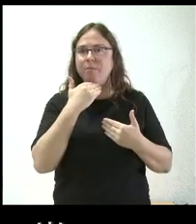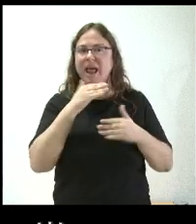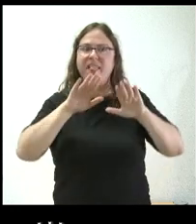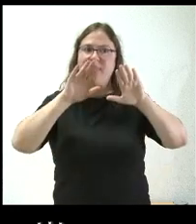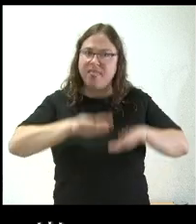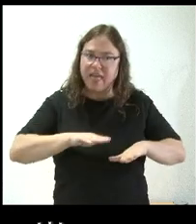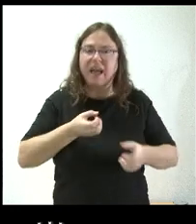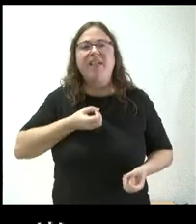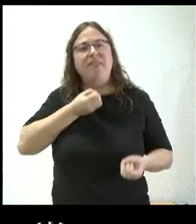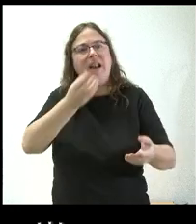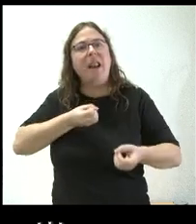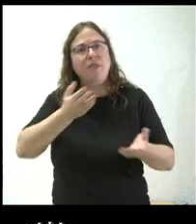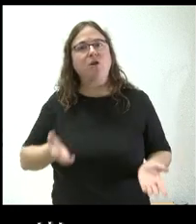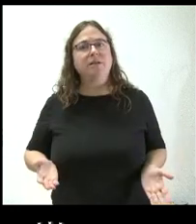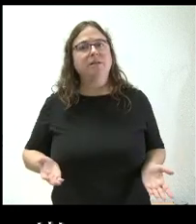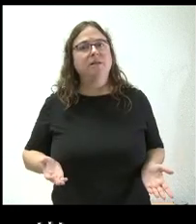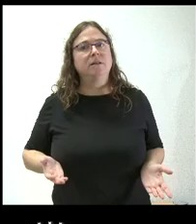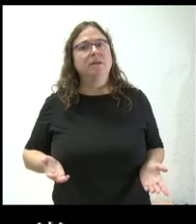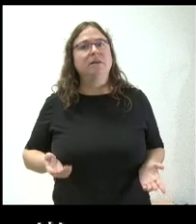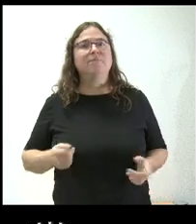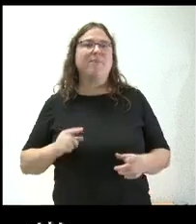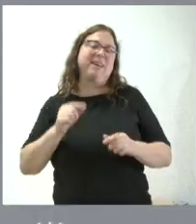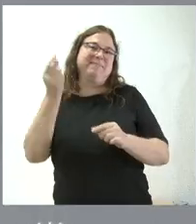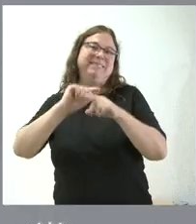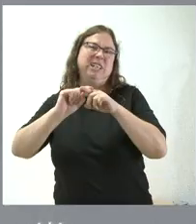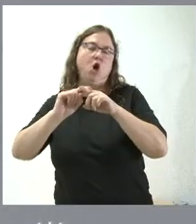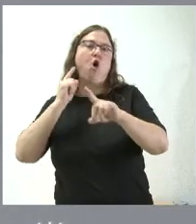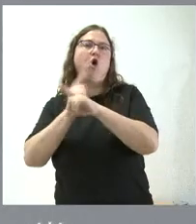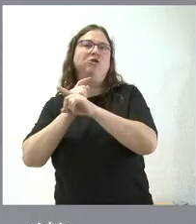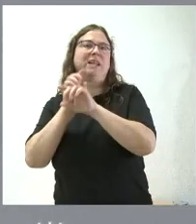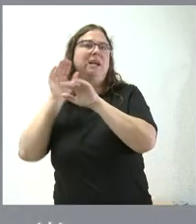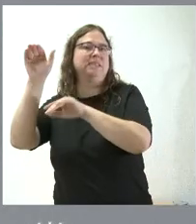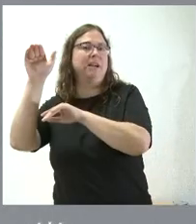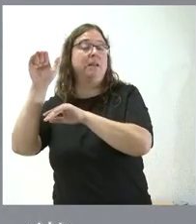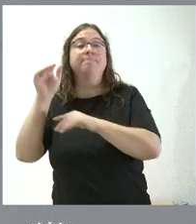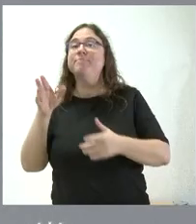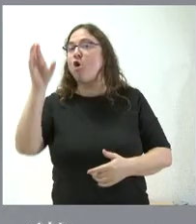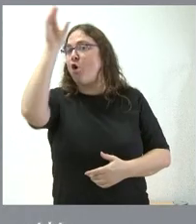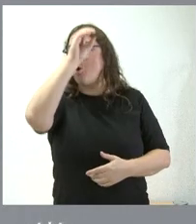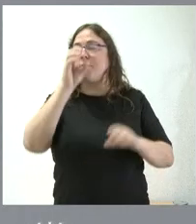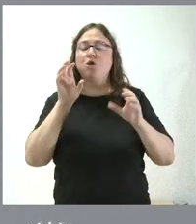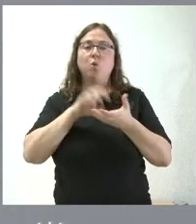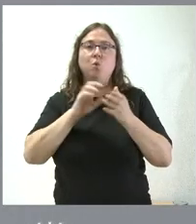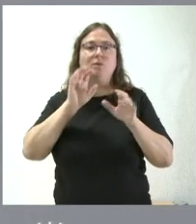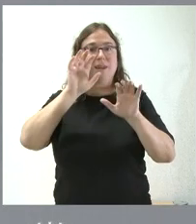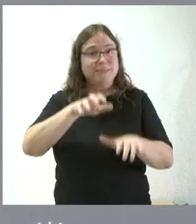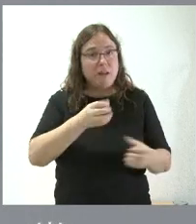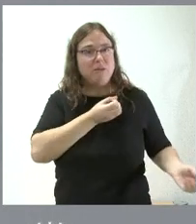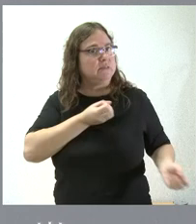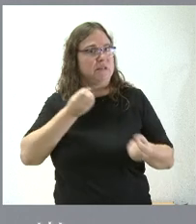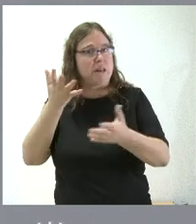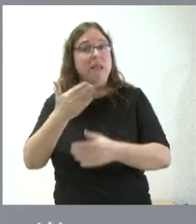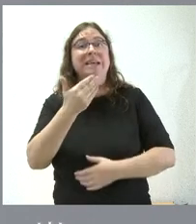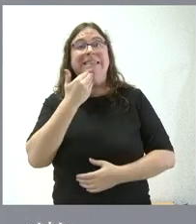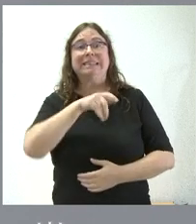declaraciones eh con tientes xenófobos como les digo la posición de la junta de Castellano se la ha trasladado y lógicamente si hay